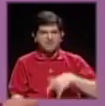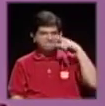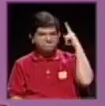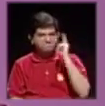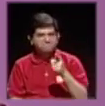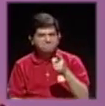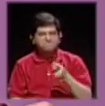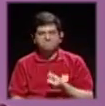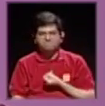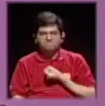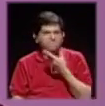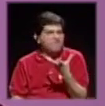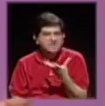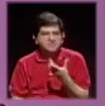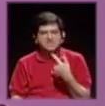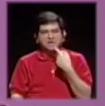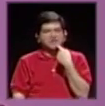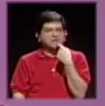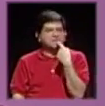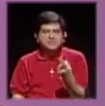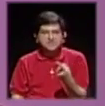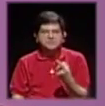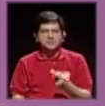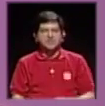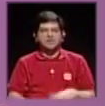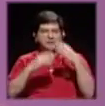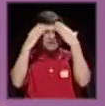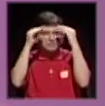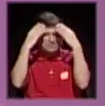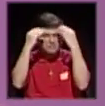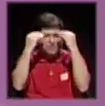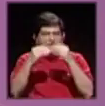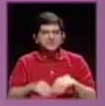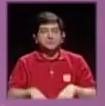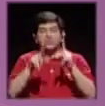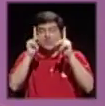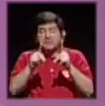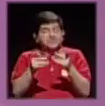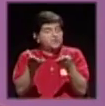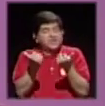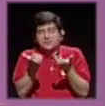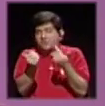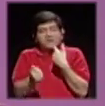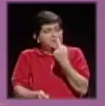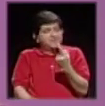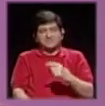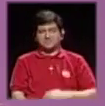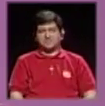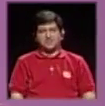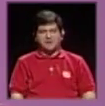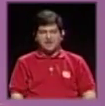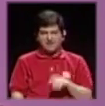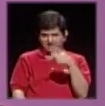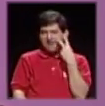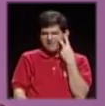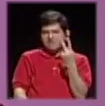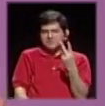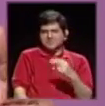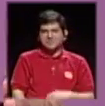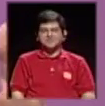obligarlos a confesar o a denunciar o dar información que los sujetos no están dispuestos. Entonces, ahí vemos